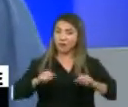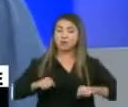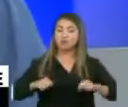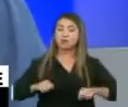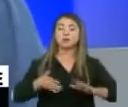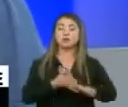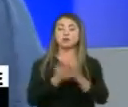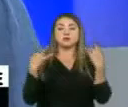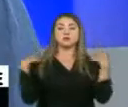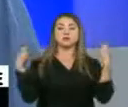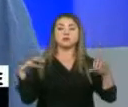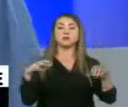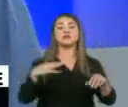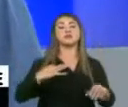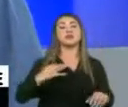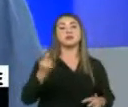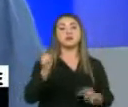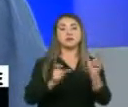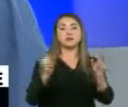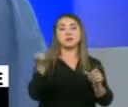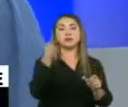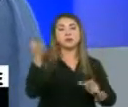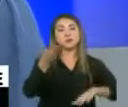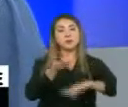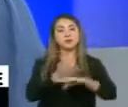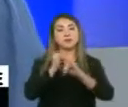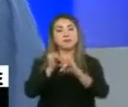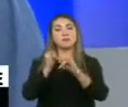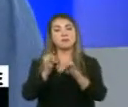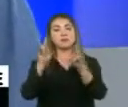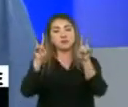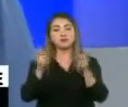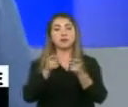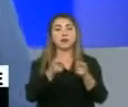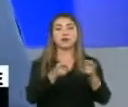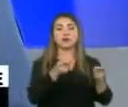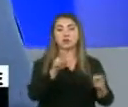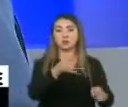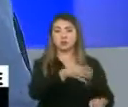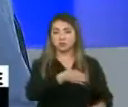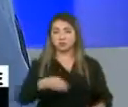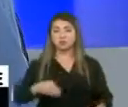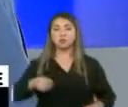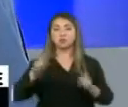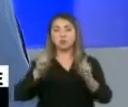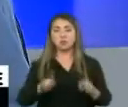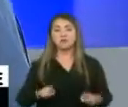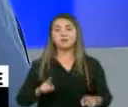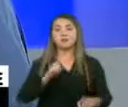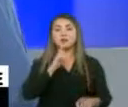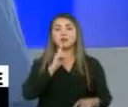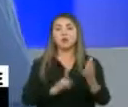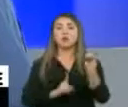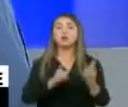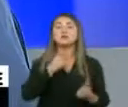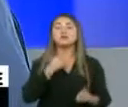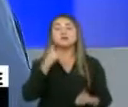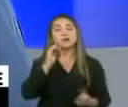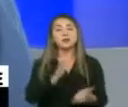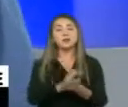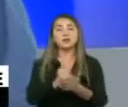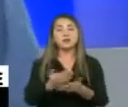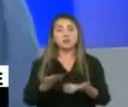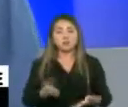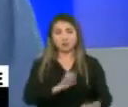la ciudadanía y a las personas en general para poder solicitar información respecto de los actos de gobierno, aquí hay que resguardar ciertos intereses que puedan ser estratégicos para el